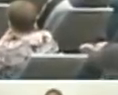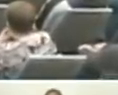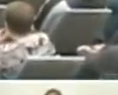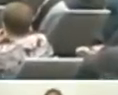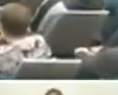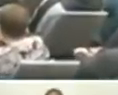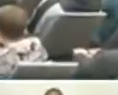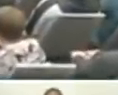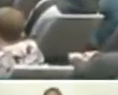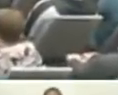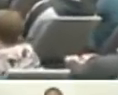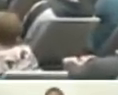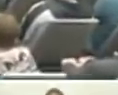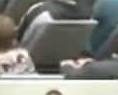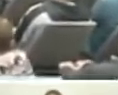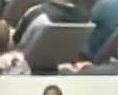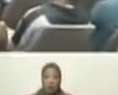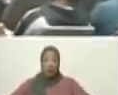Nosotros veníamos